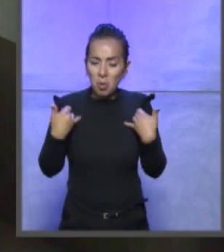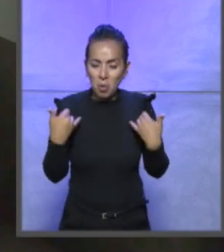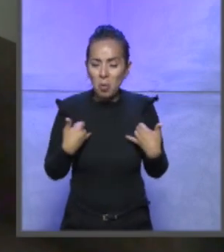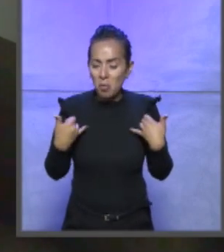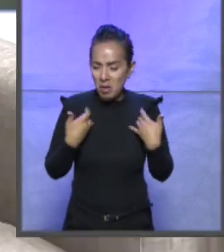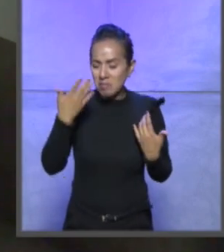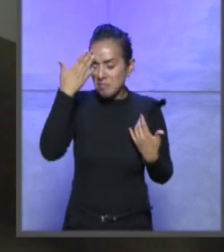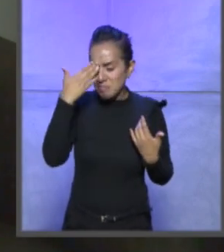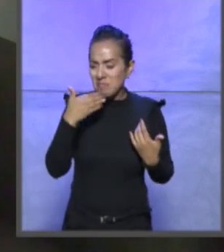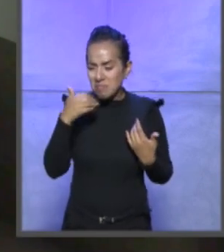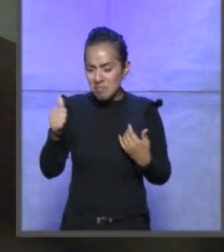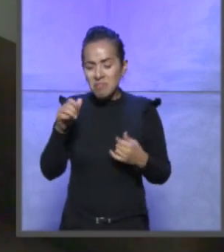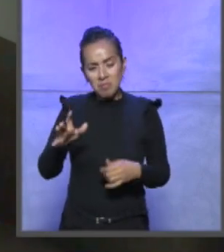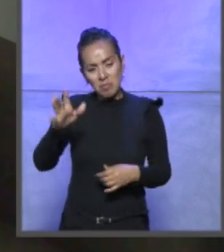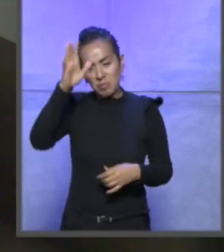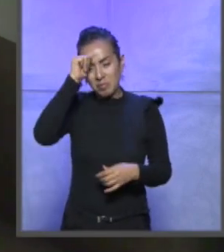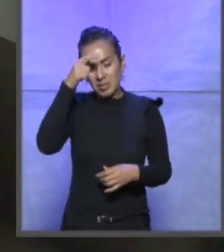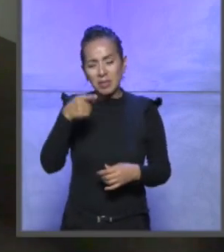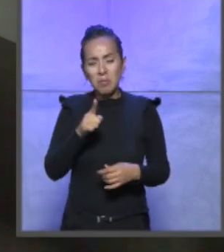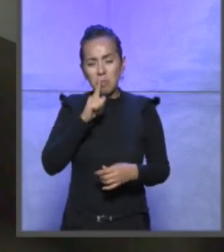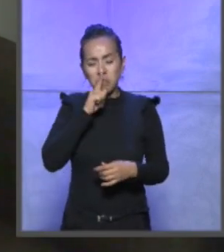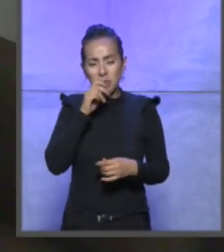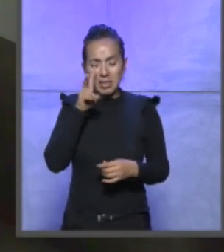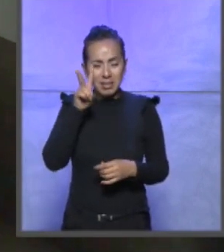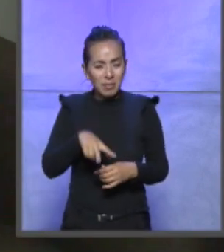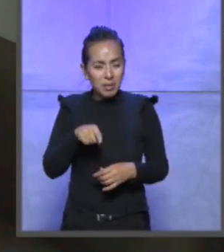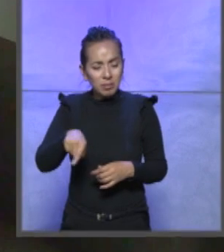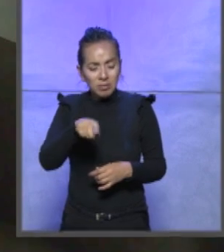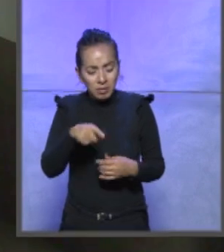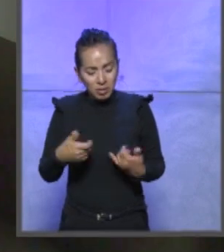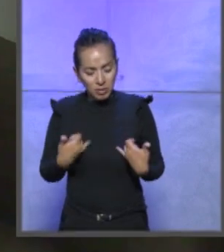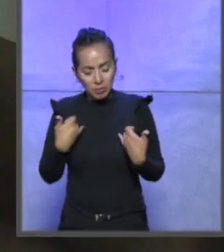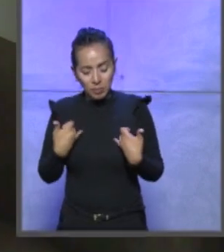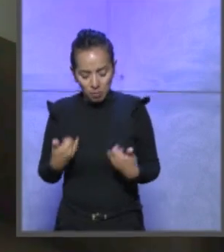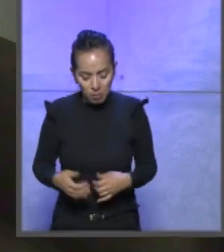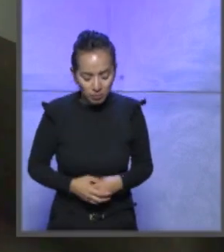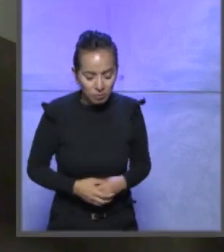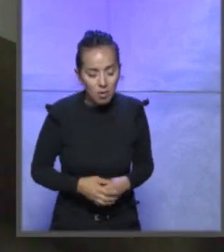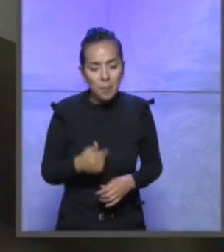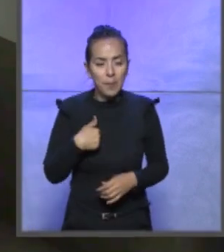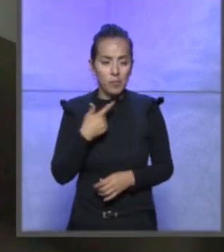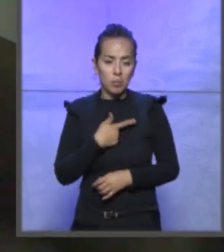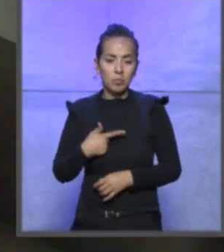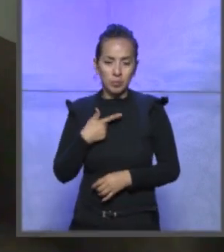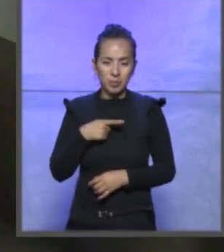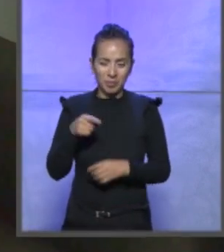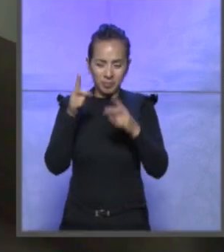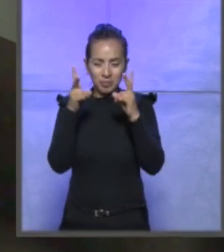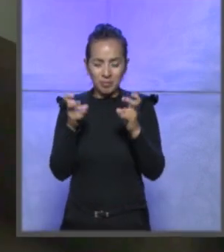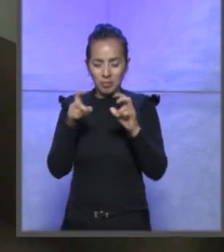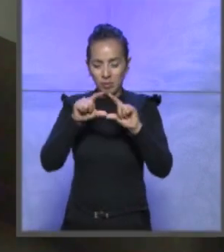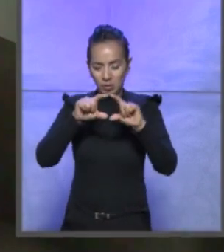talentosos y comprometidos, que se les niega ese paso, ese realce hacia los jóvenes. Entonces, me gustó mucho esta